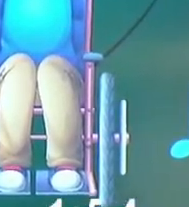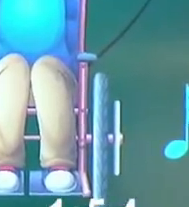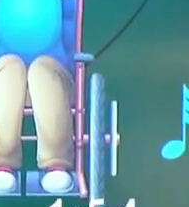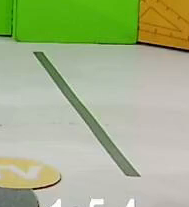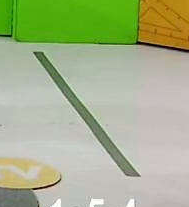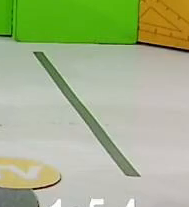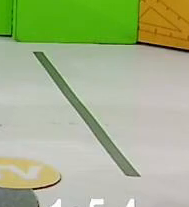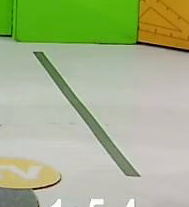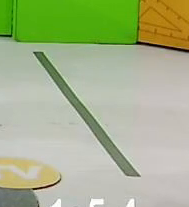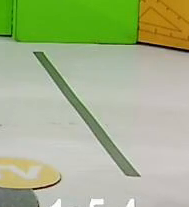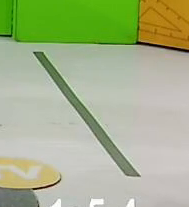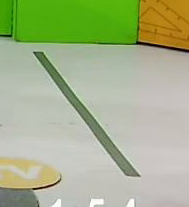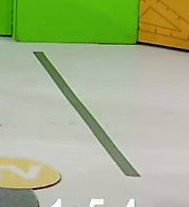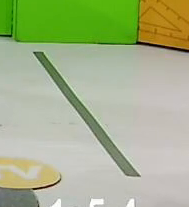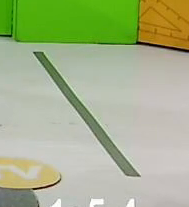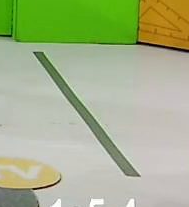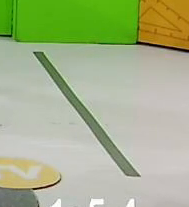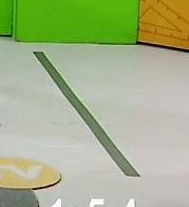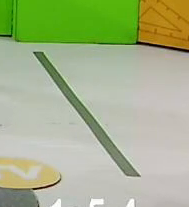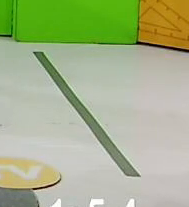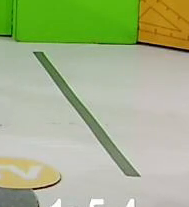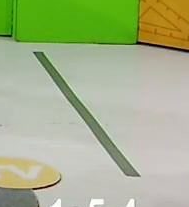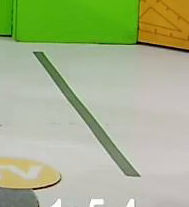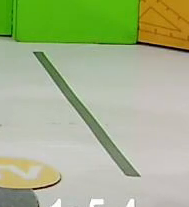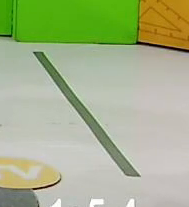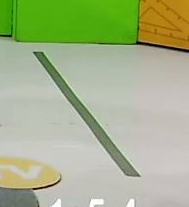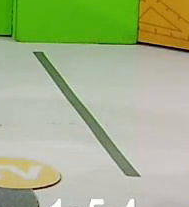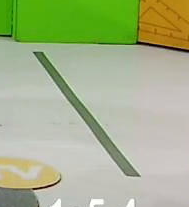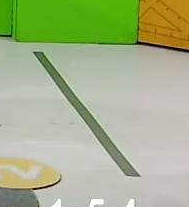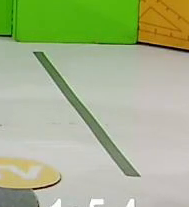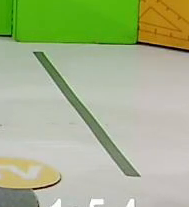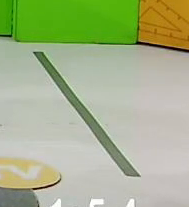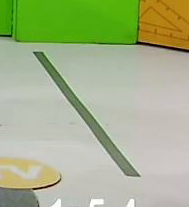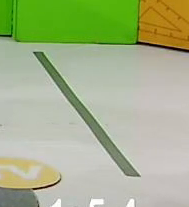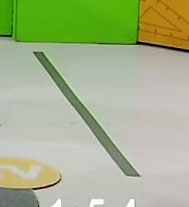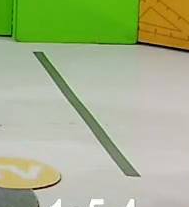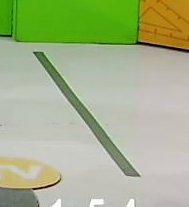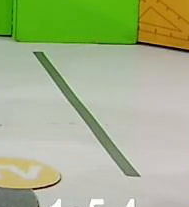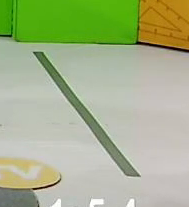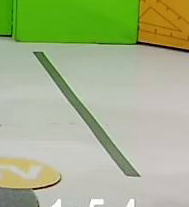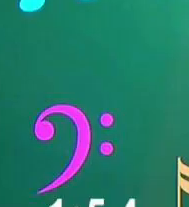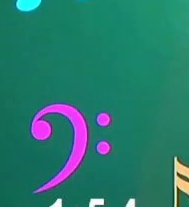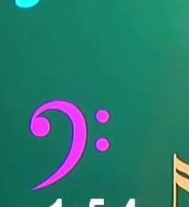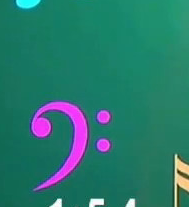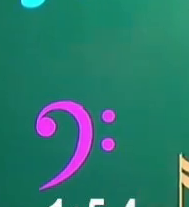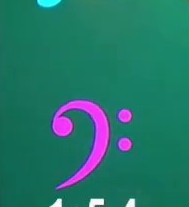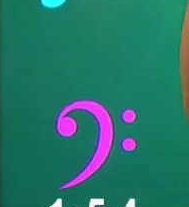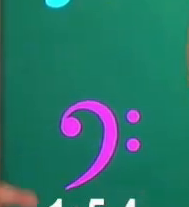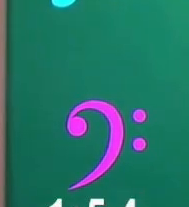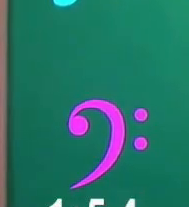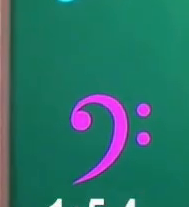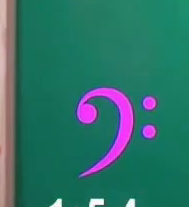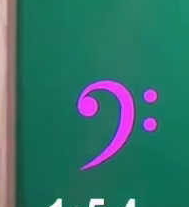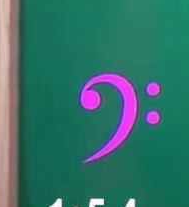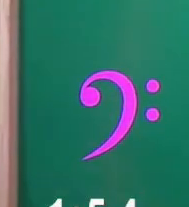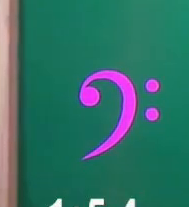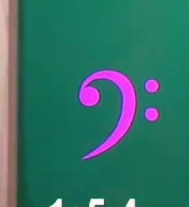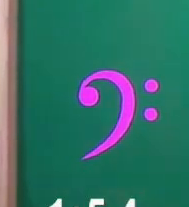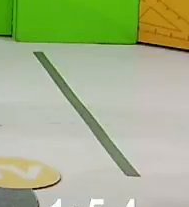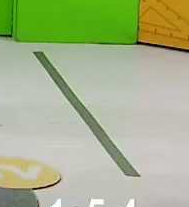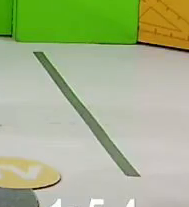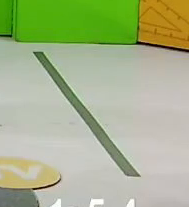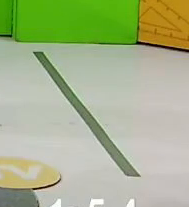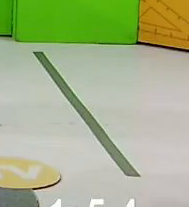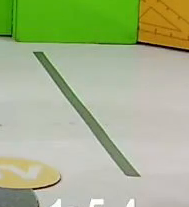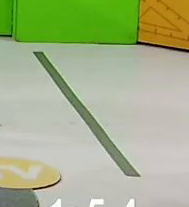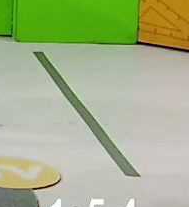¿sí? Ok, y me podría poner algún... ¿Cómo ¿cómo se les llama? Coreografía, una